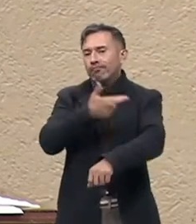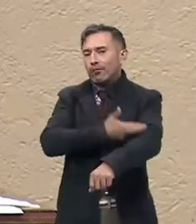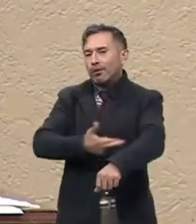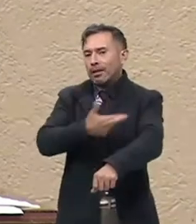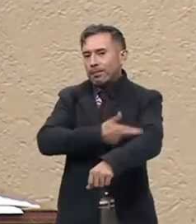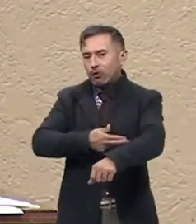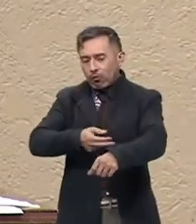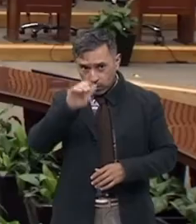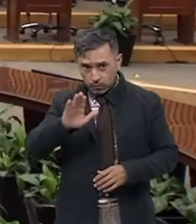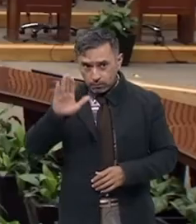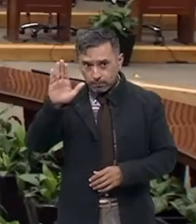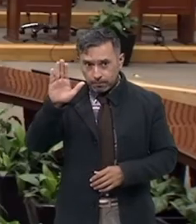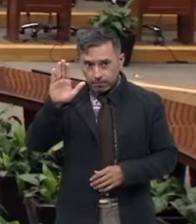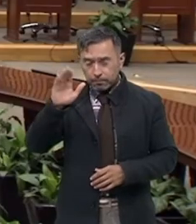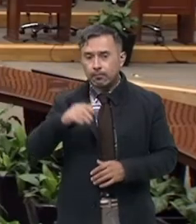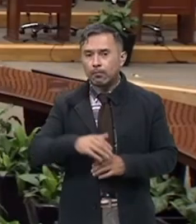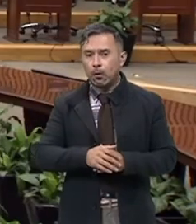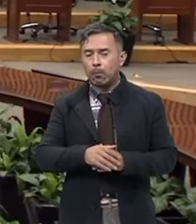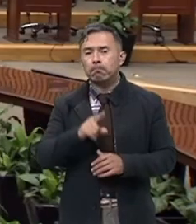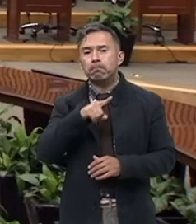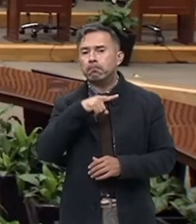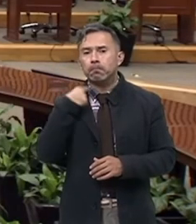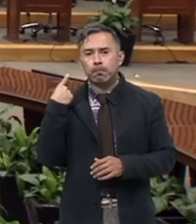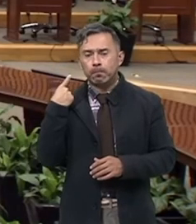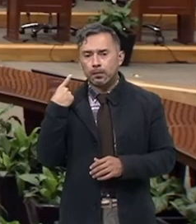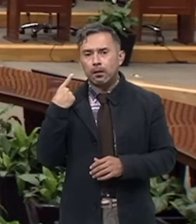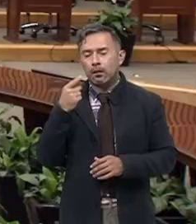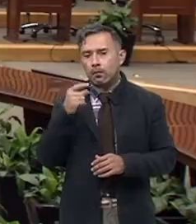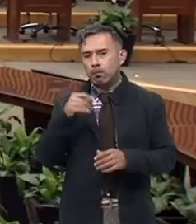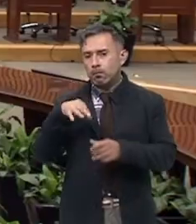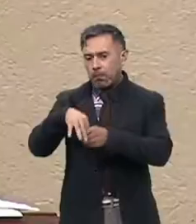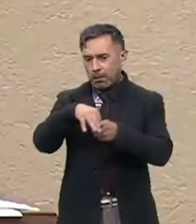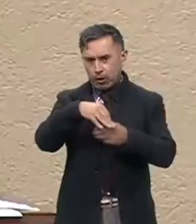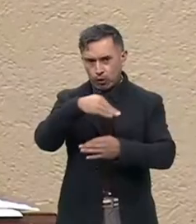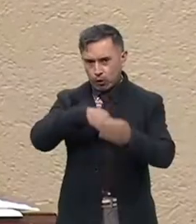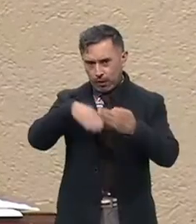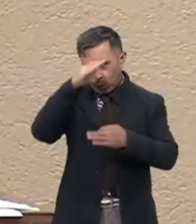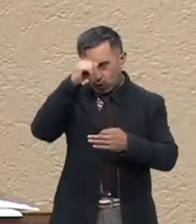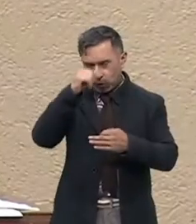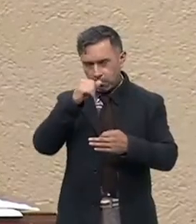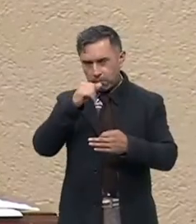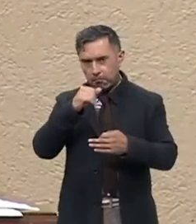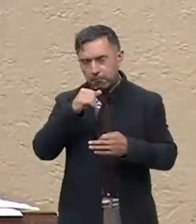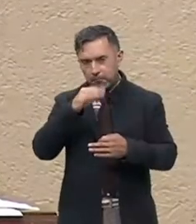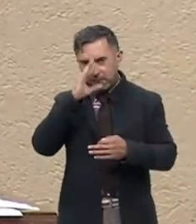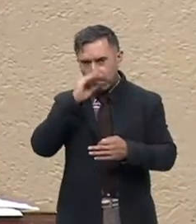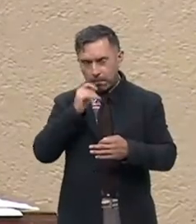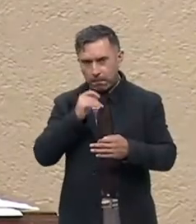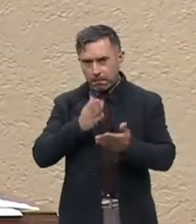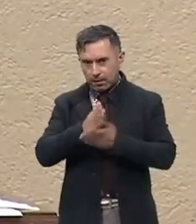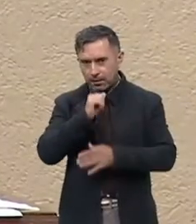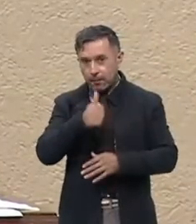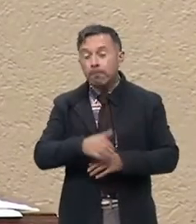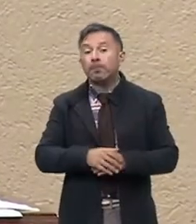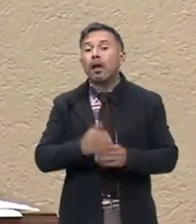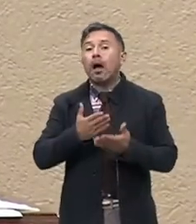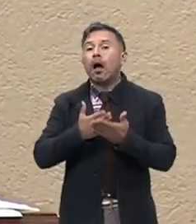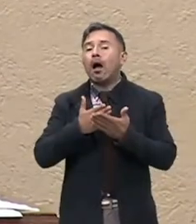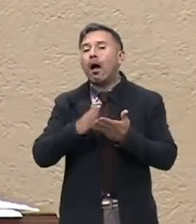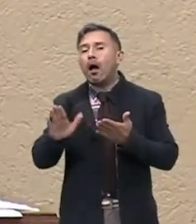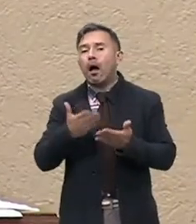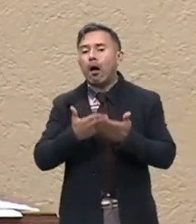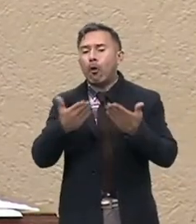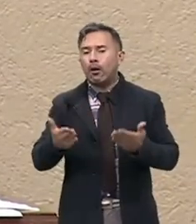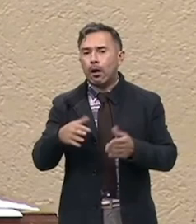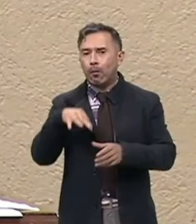registro del partido político procede por unanimidad ahora someto a su consideración finalmente en lo particular por